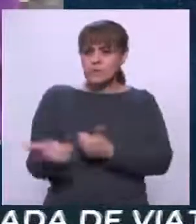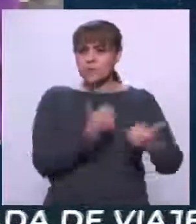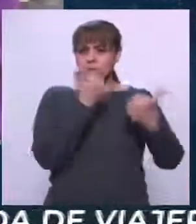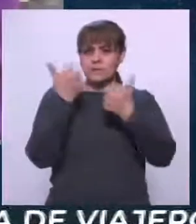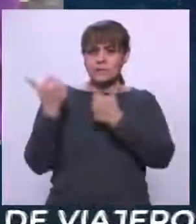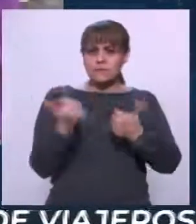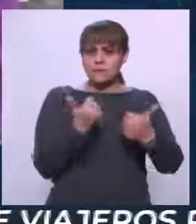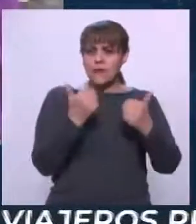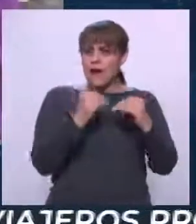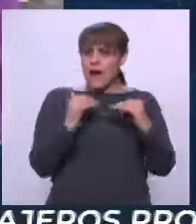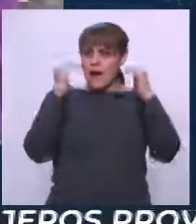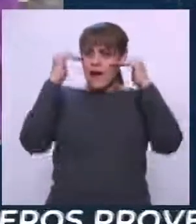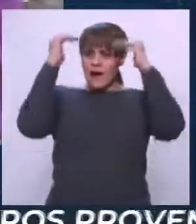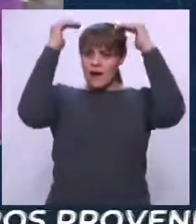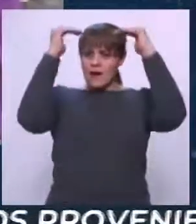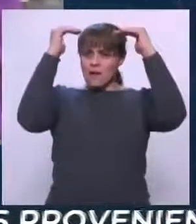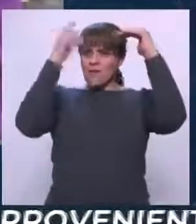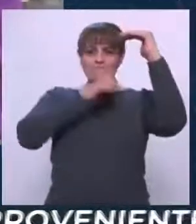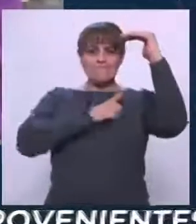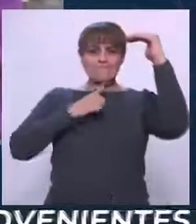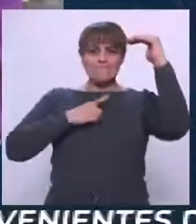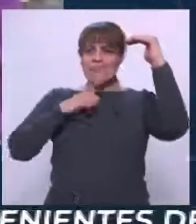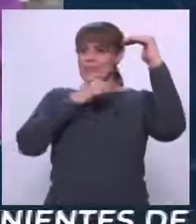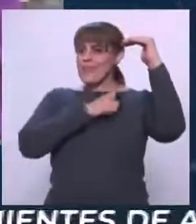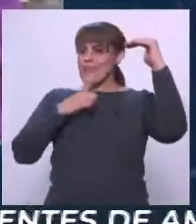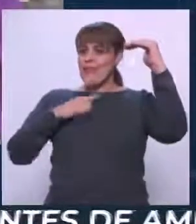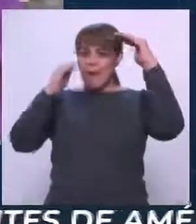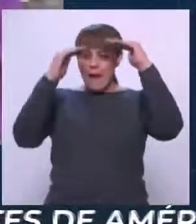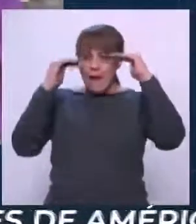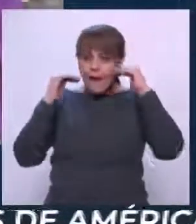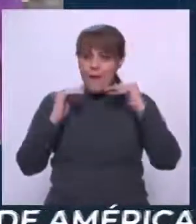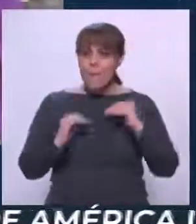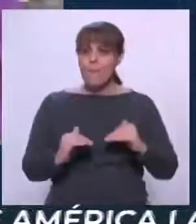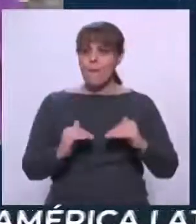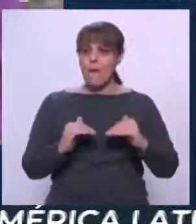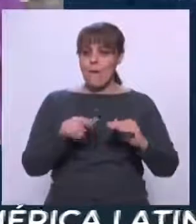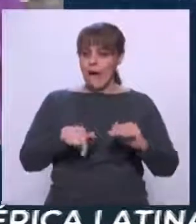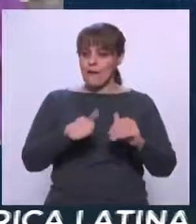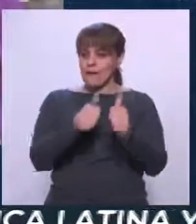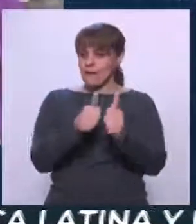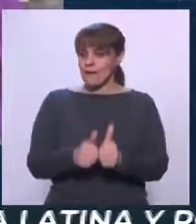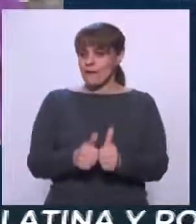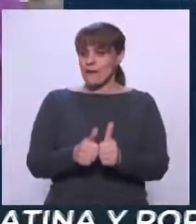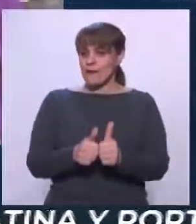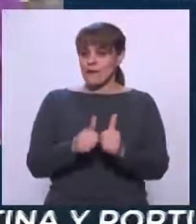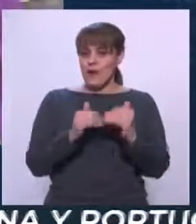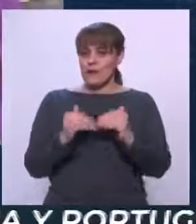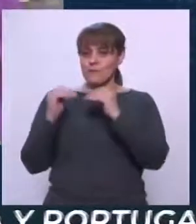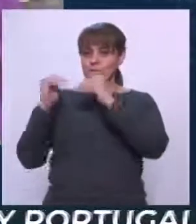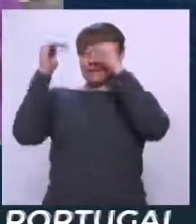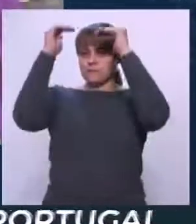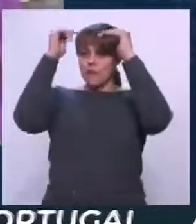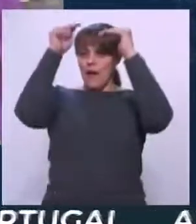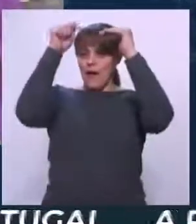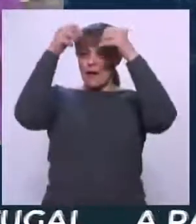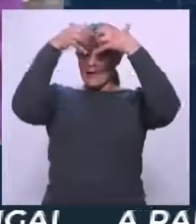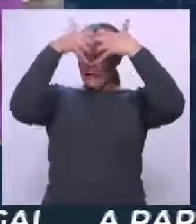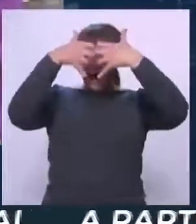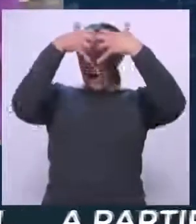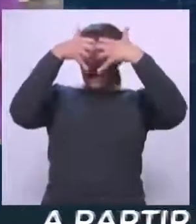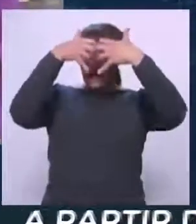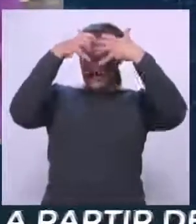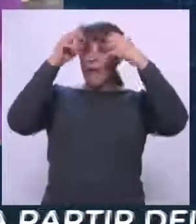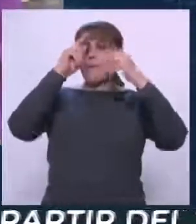haber estado tan alto, deberían de haber estado en los pisos bajos, y estaban muy alto, y eso hizo que